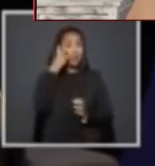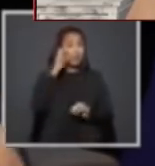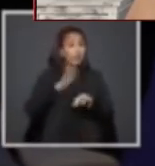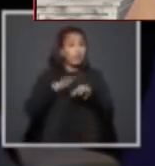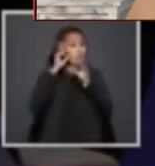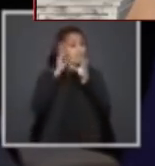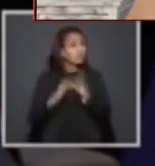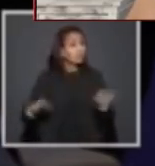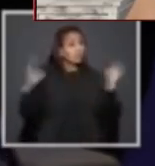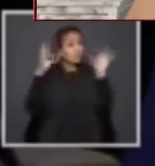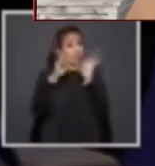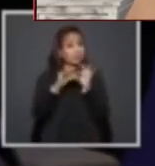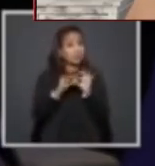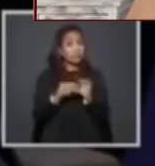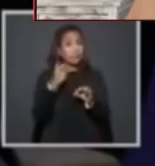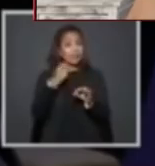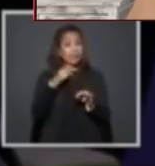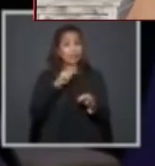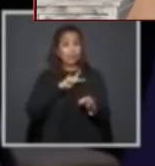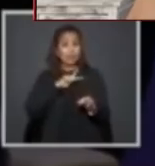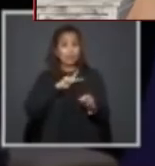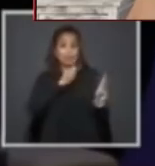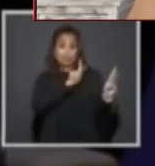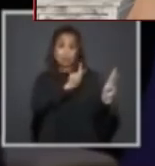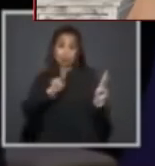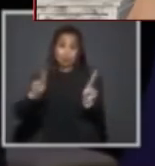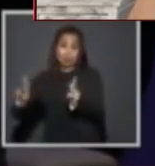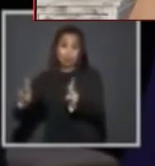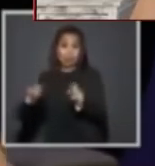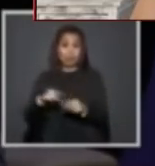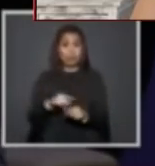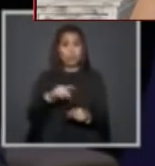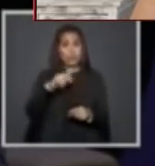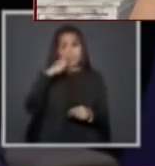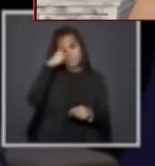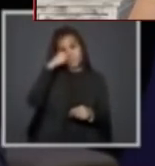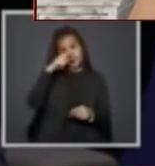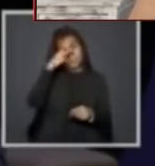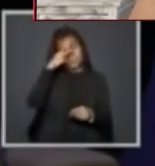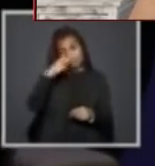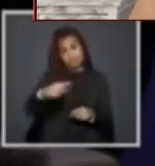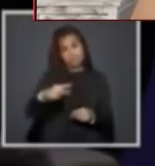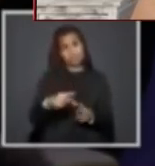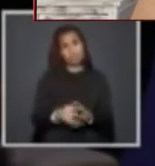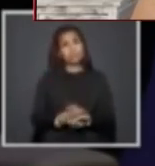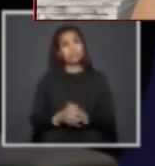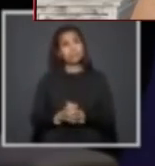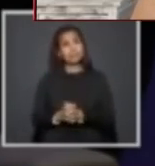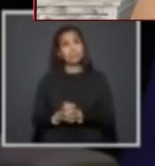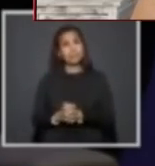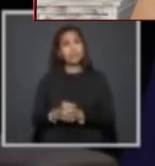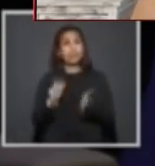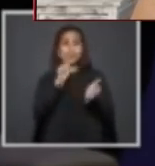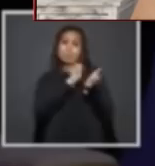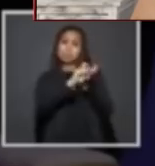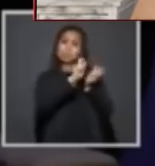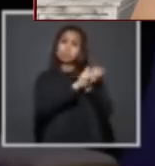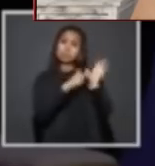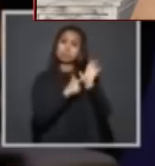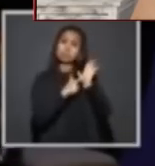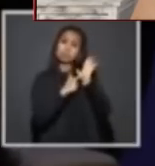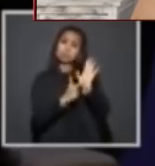autónoma dijera que sí, autónoma de la mafia en el poder. Lo preocupante de algunas de